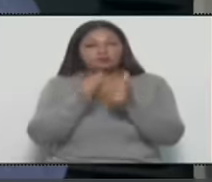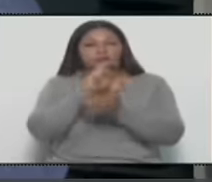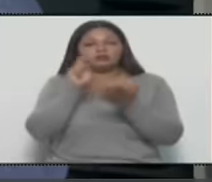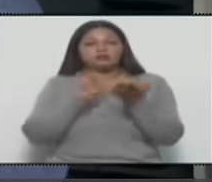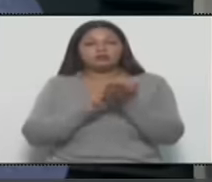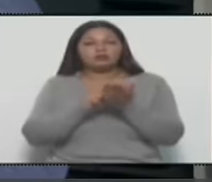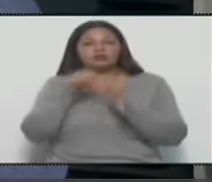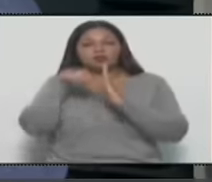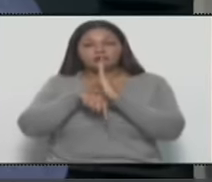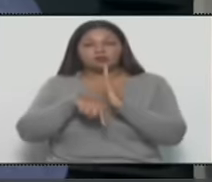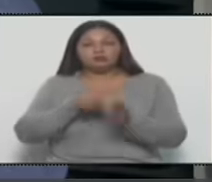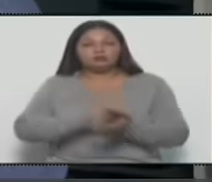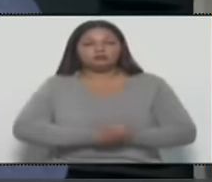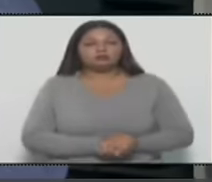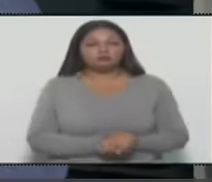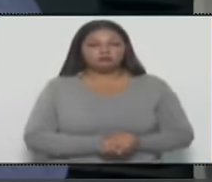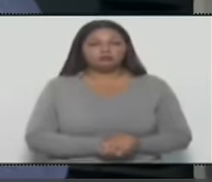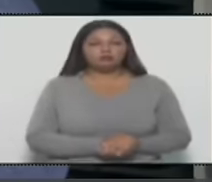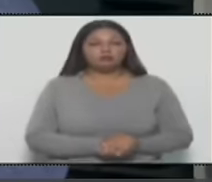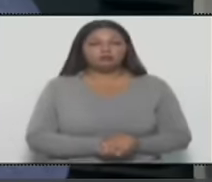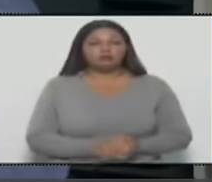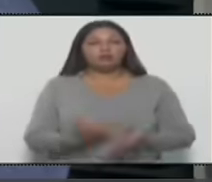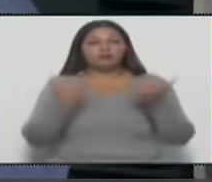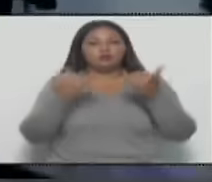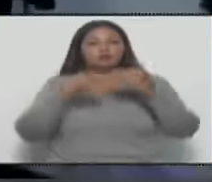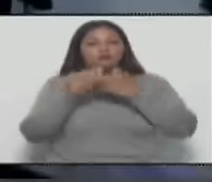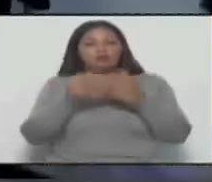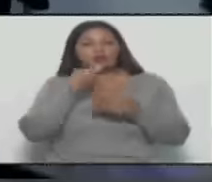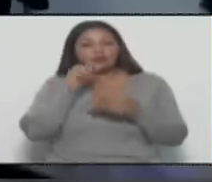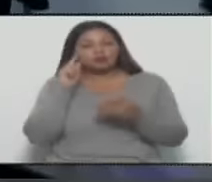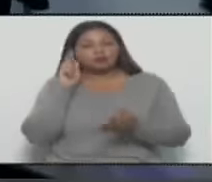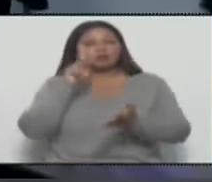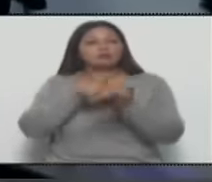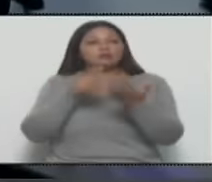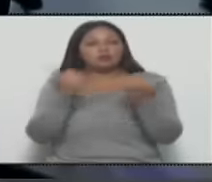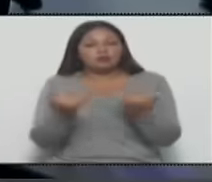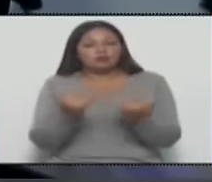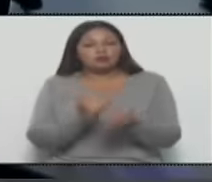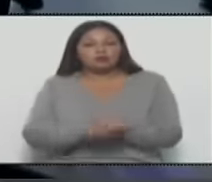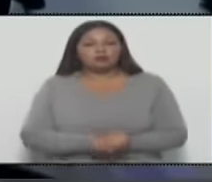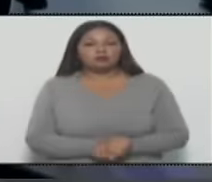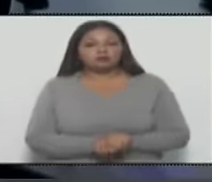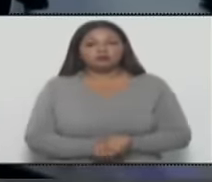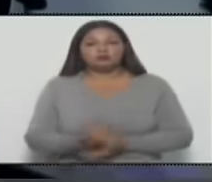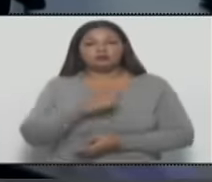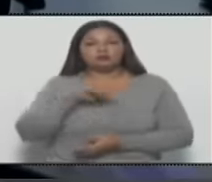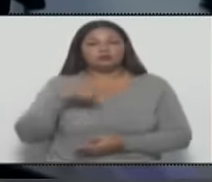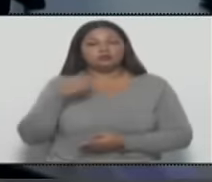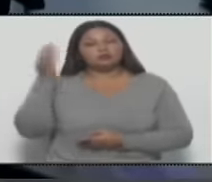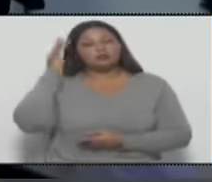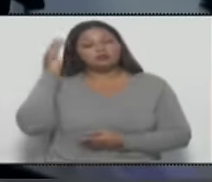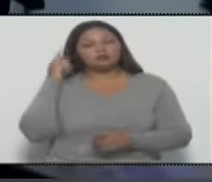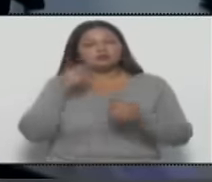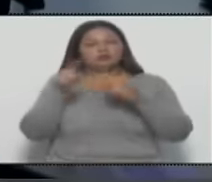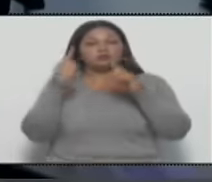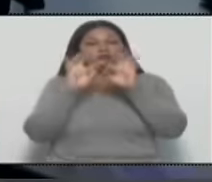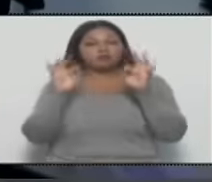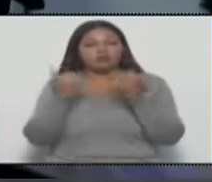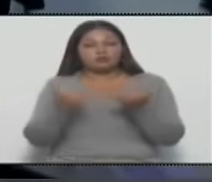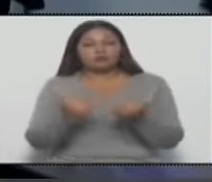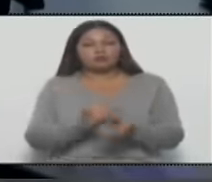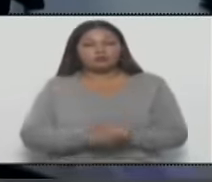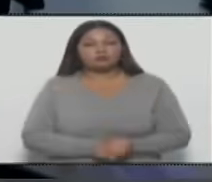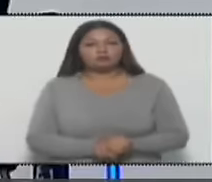externo. Ahora, ¿quiénes son los que participan? O sea, sabemos que los ataques han venido del exterior, pero